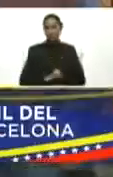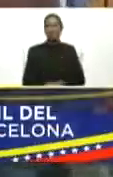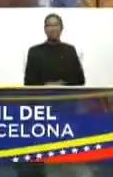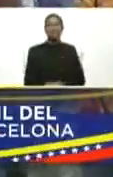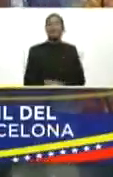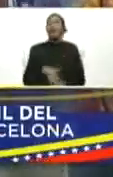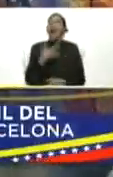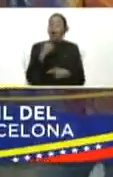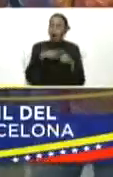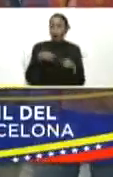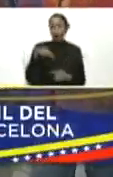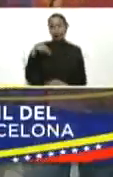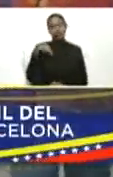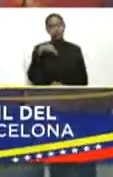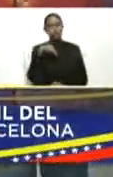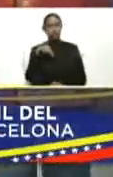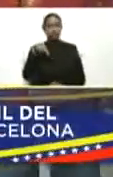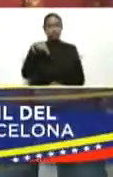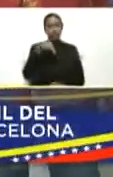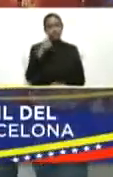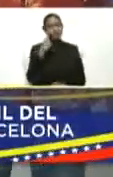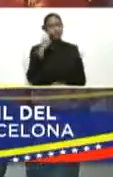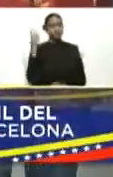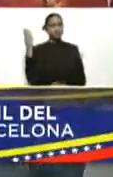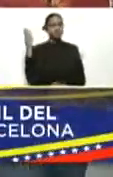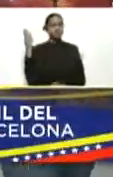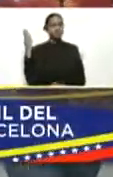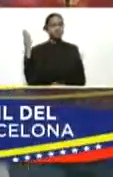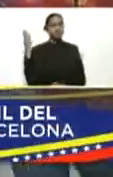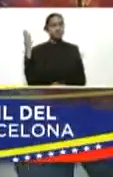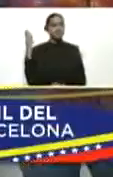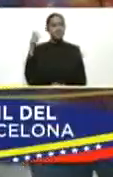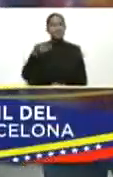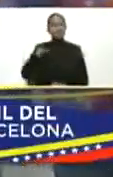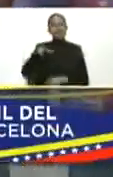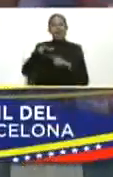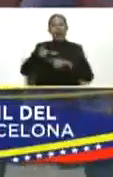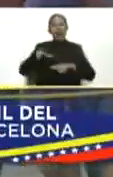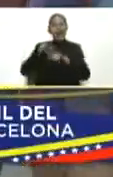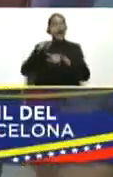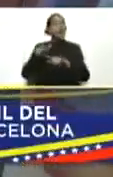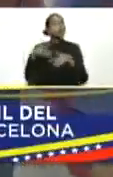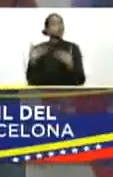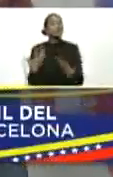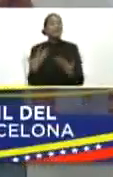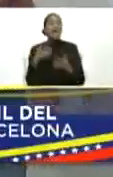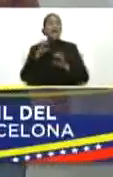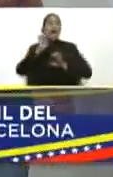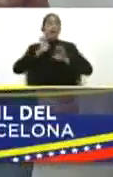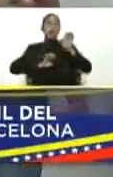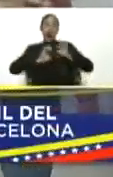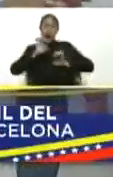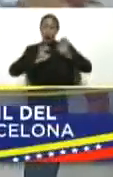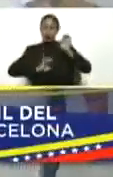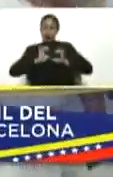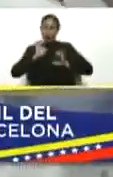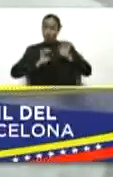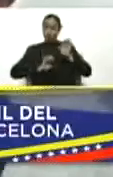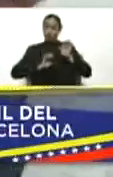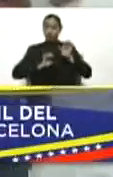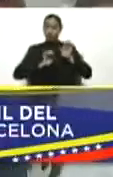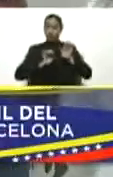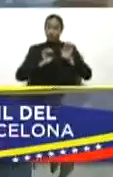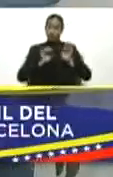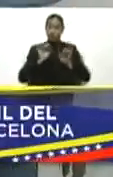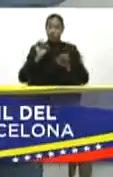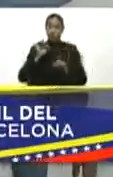más tenemos? Y dos camas ginecológicas. Aquí es el área de evaluación de las pacientes. De admisión. De admisión. Sí. Aquí.